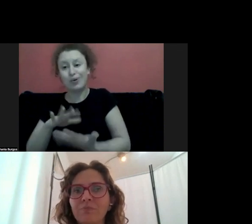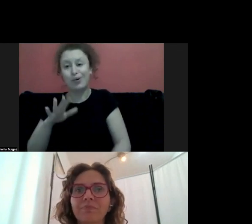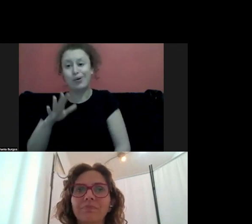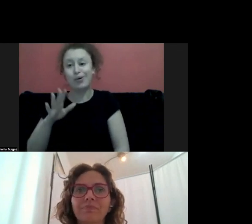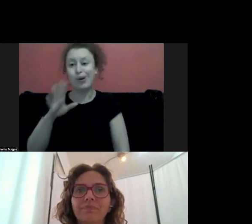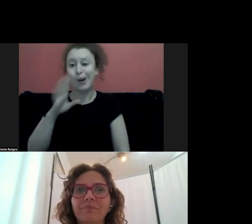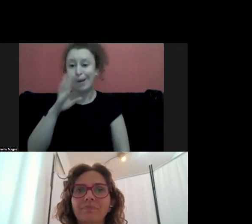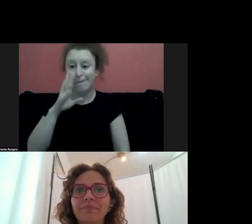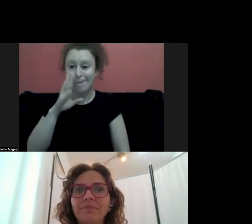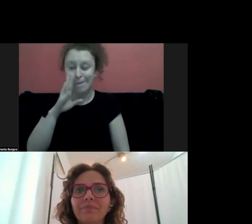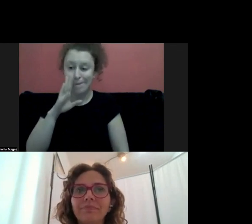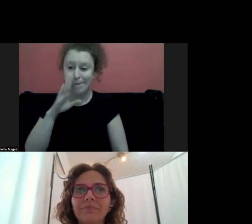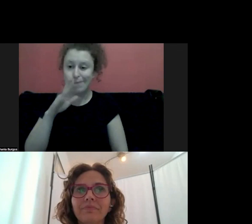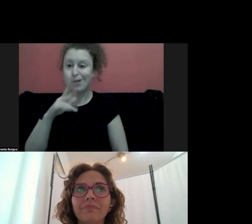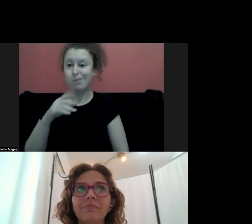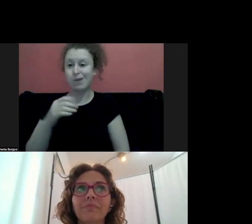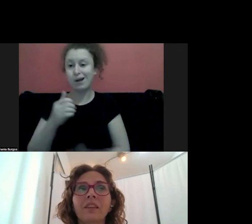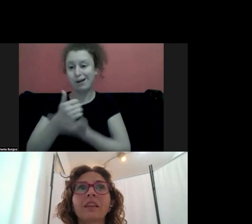discriminación.